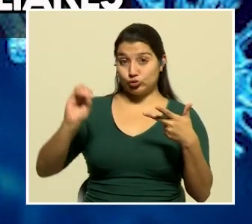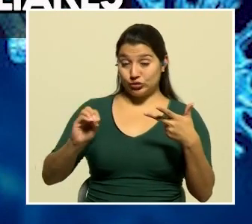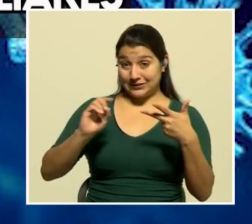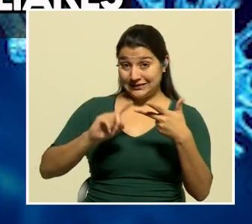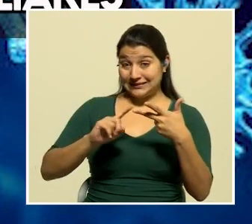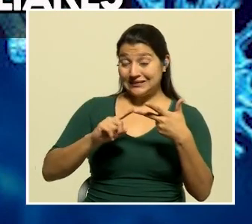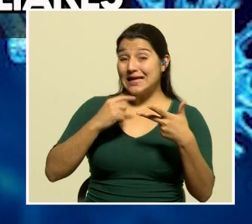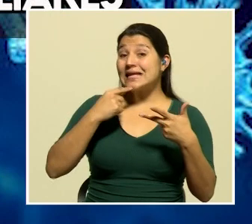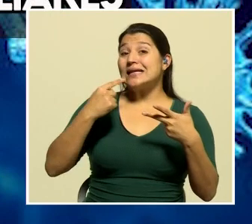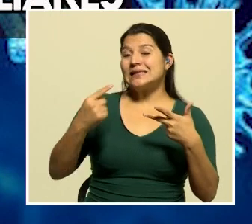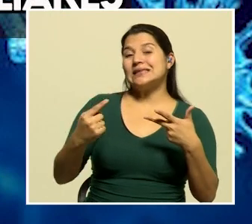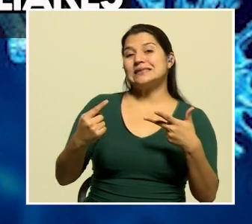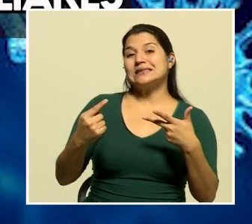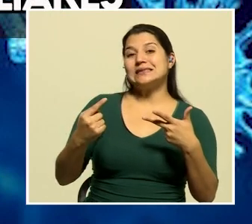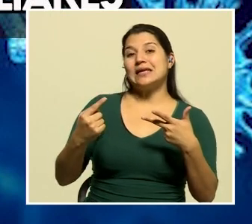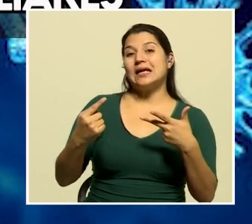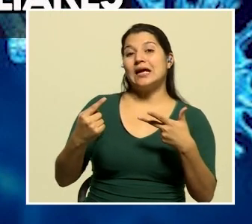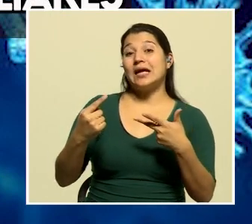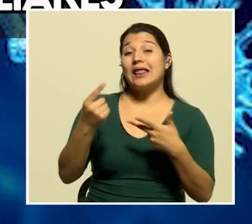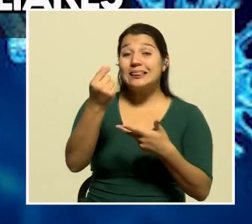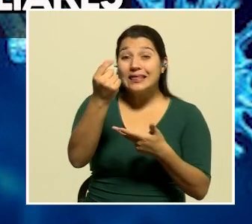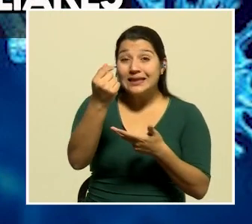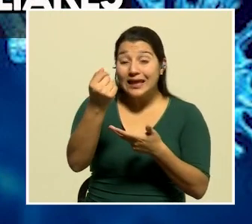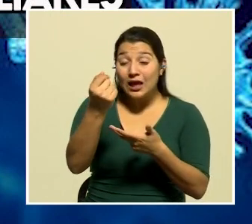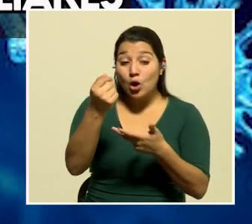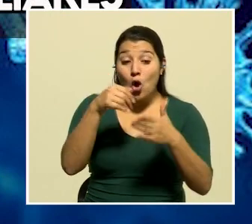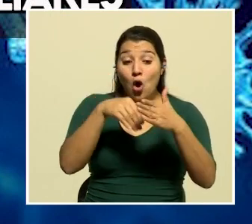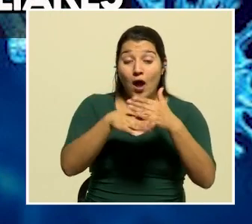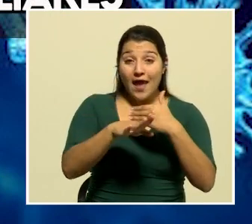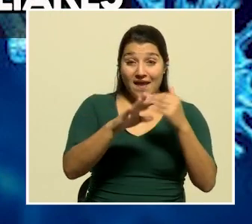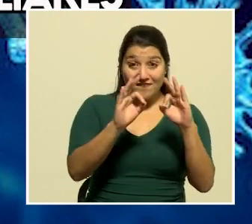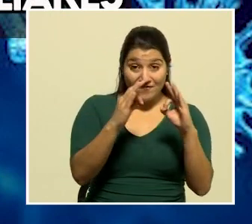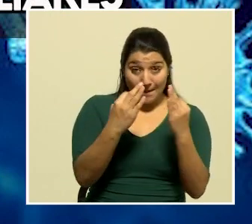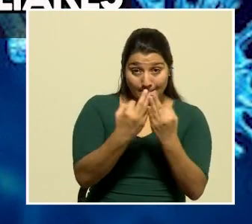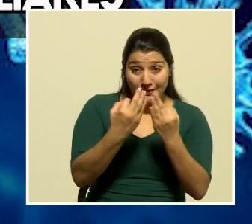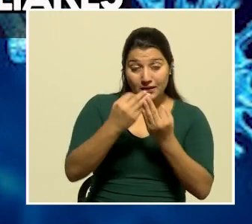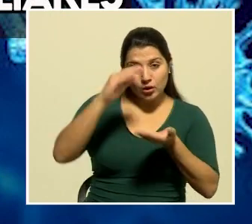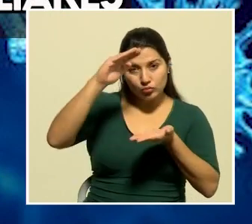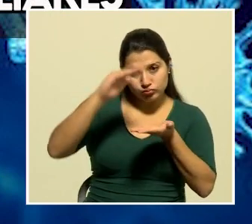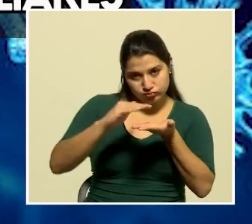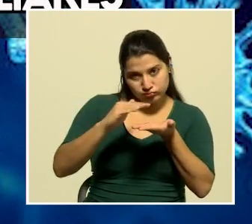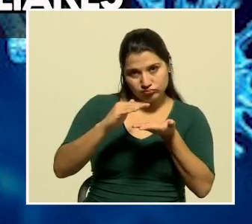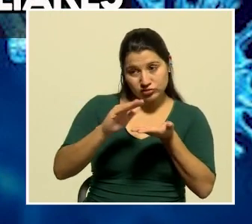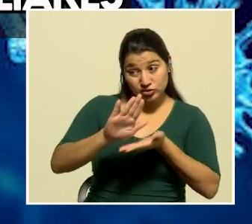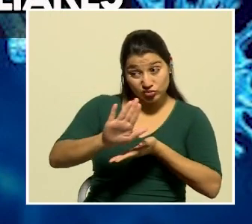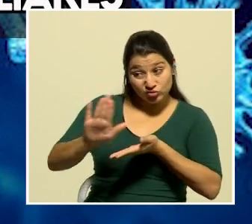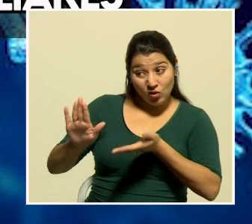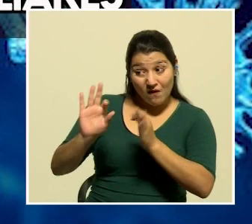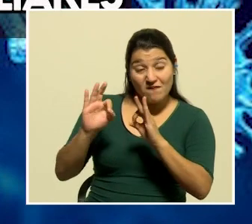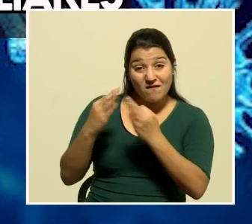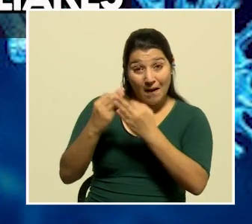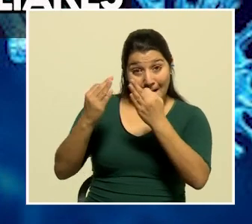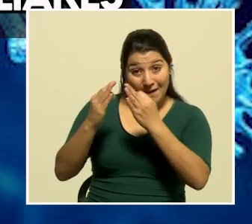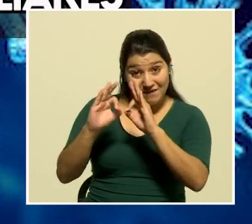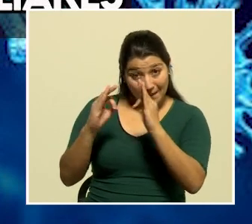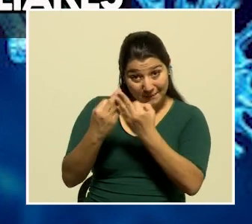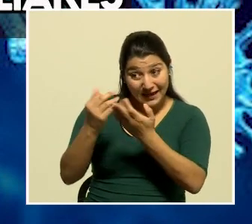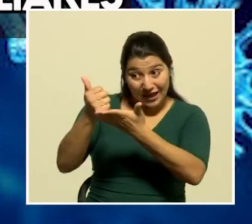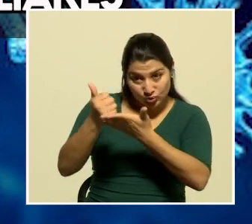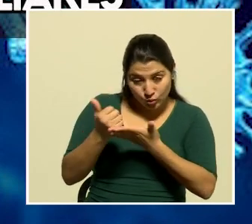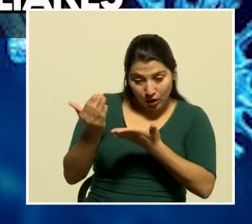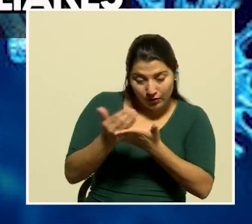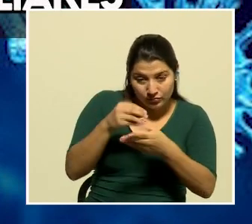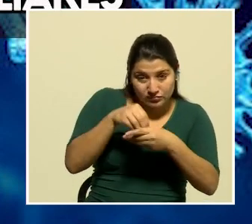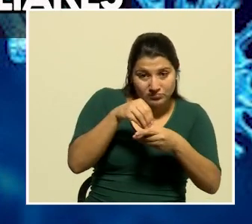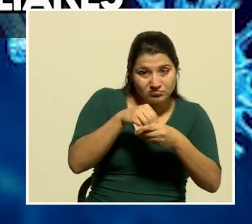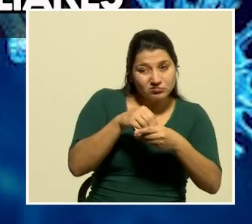además reportó disminución en los ingresos de sus familiares, quienes también les ayudaban a mantener a sus hogares. Además hay un dato